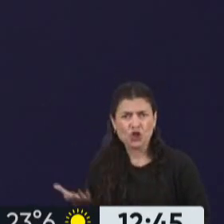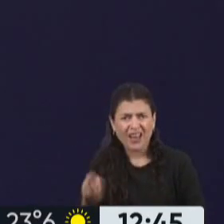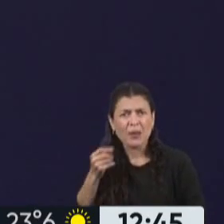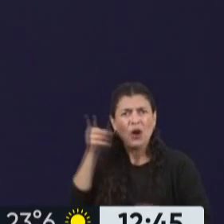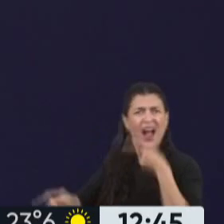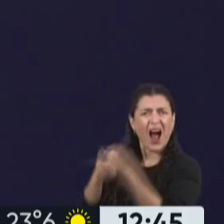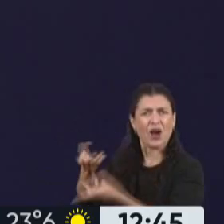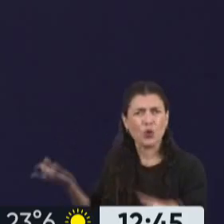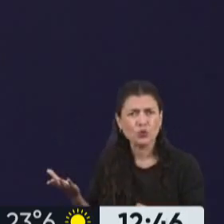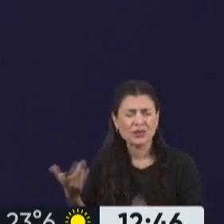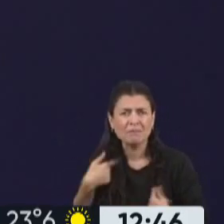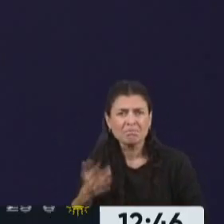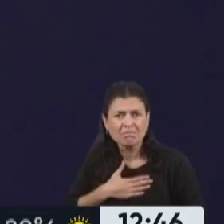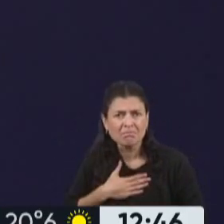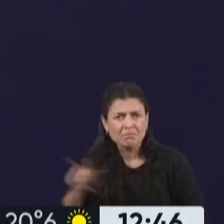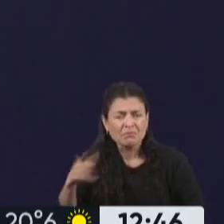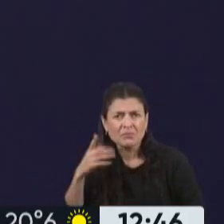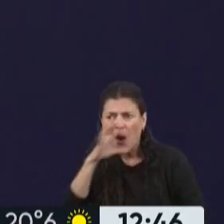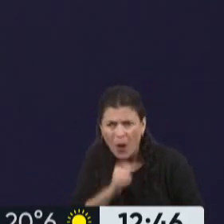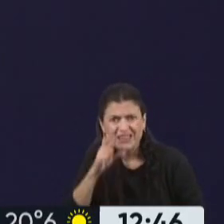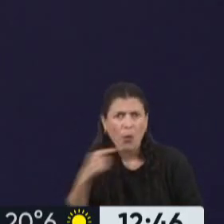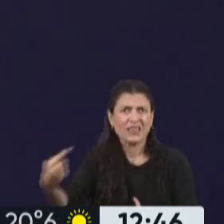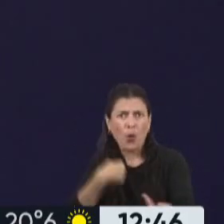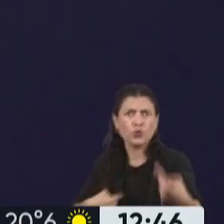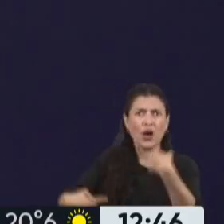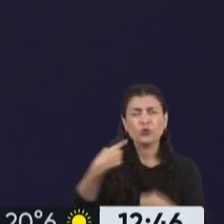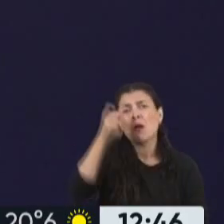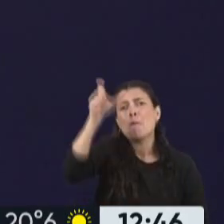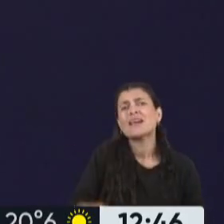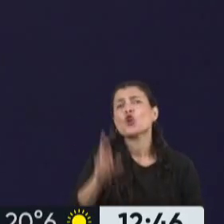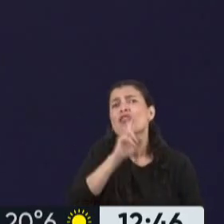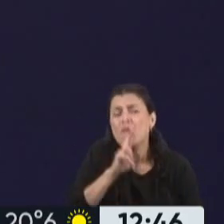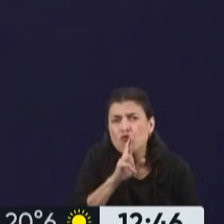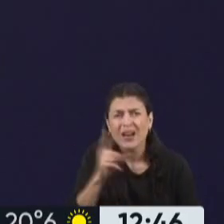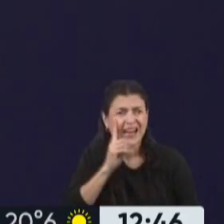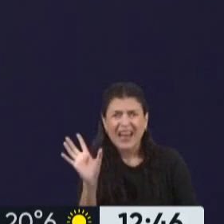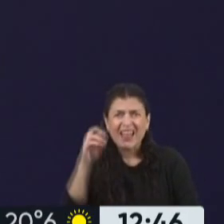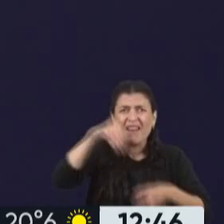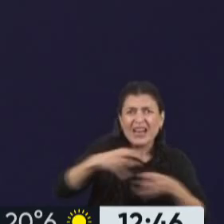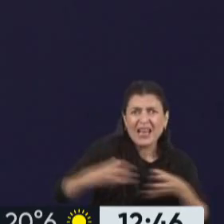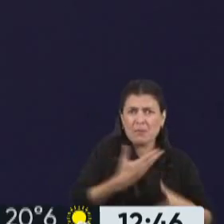qué pasar por esta situación, repito, una ciudadana que nada tiene que ver con el gobierno.